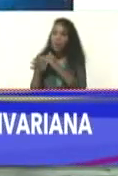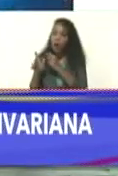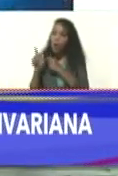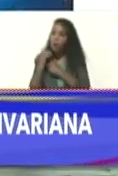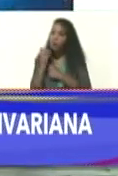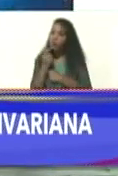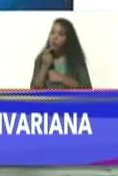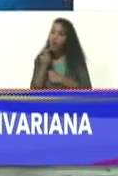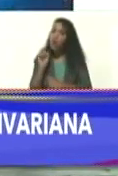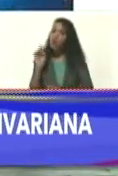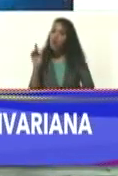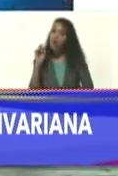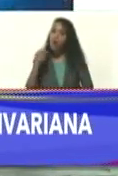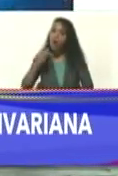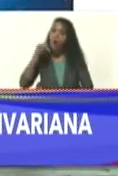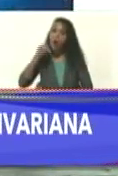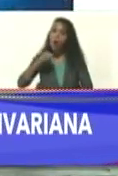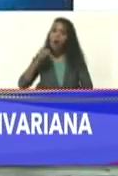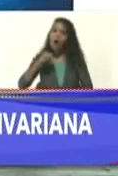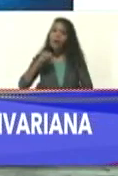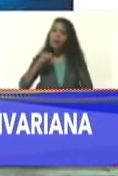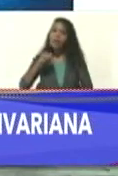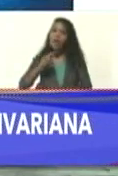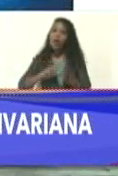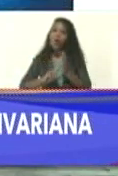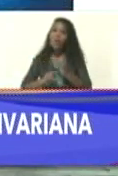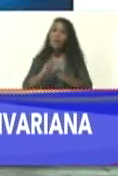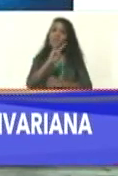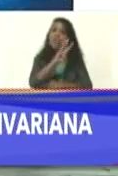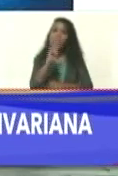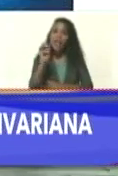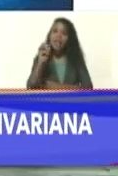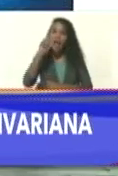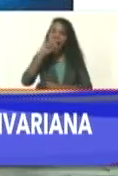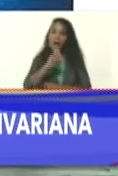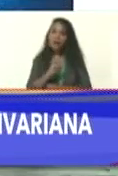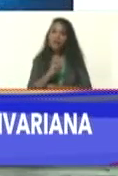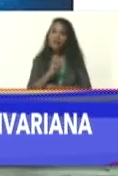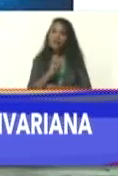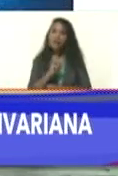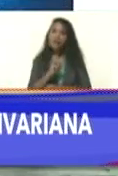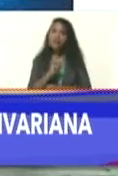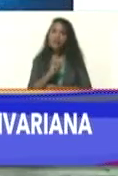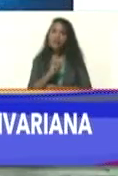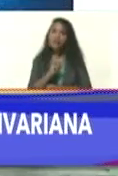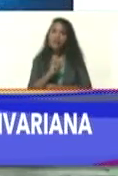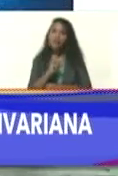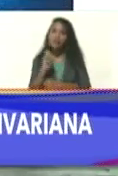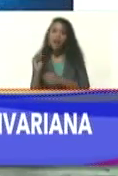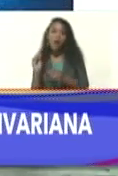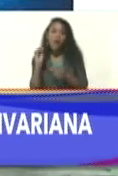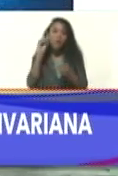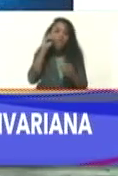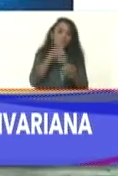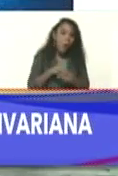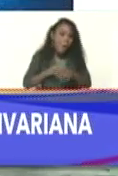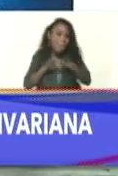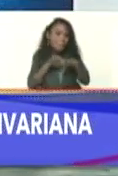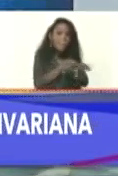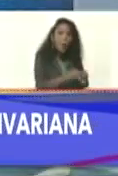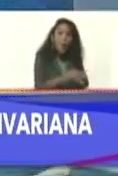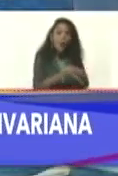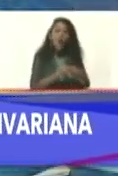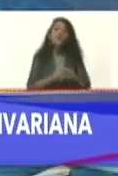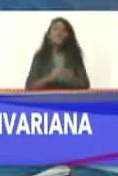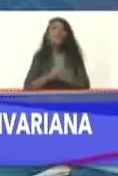dolorosamente hoy se cumplen 30 años de la invasión del imperialismo y el ejército